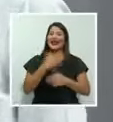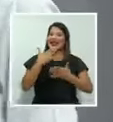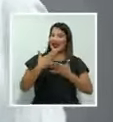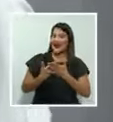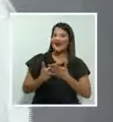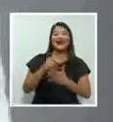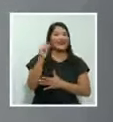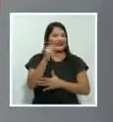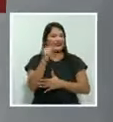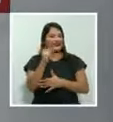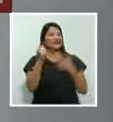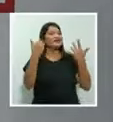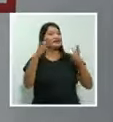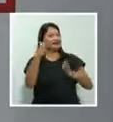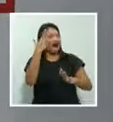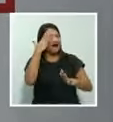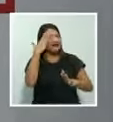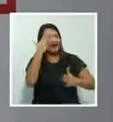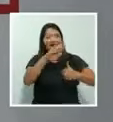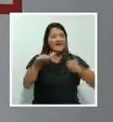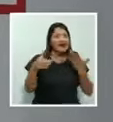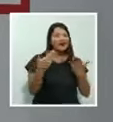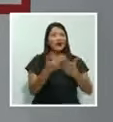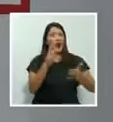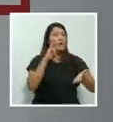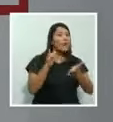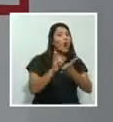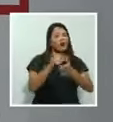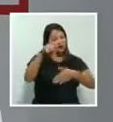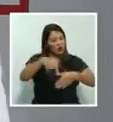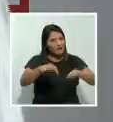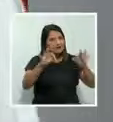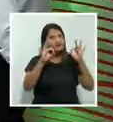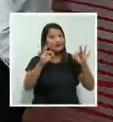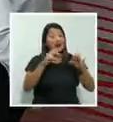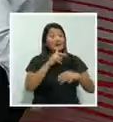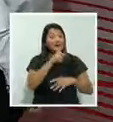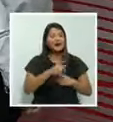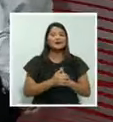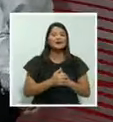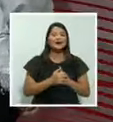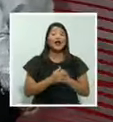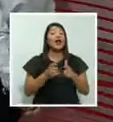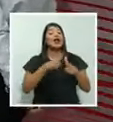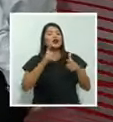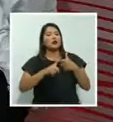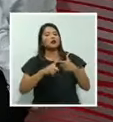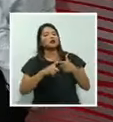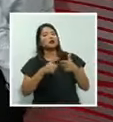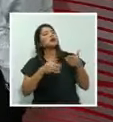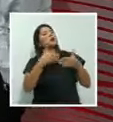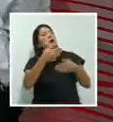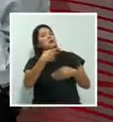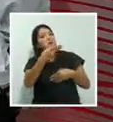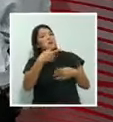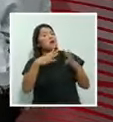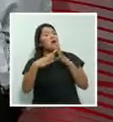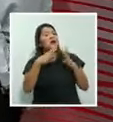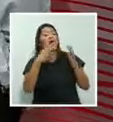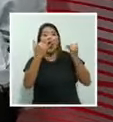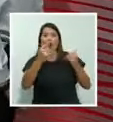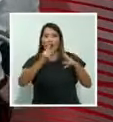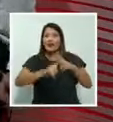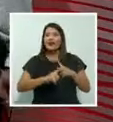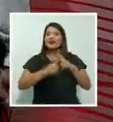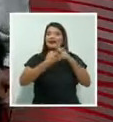Sí, él ya se la sabe todas y por eso hoy nos va a ir muy bien, don José. Ahí vamos a ir conversando, vamos a dar inicio, porque